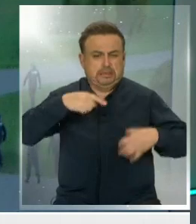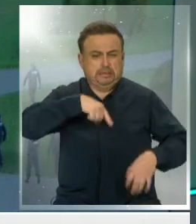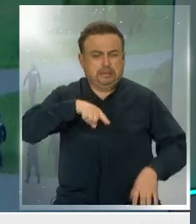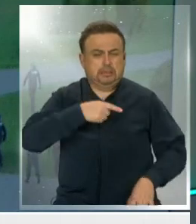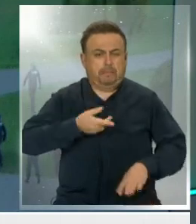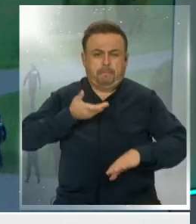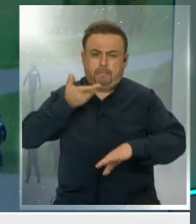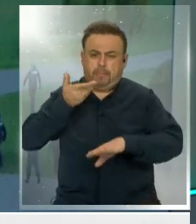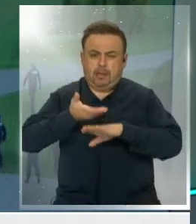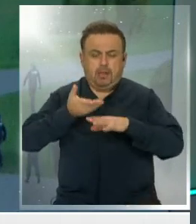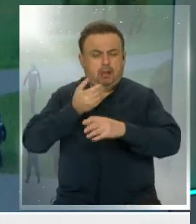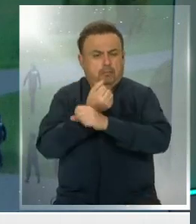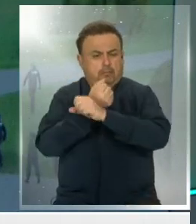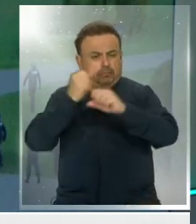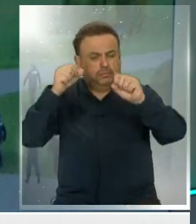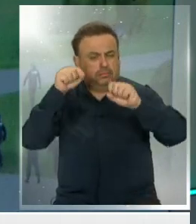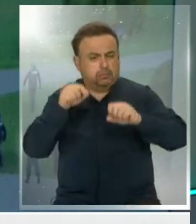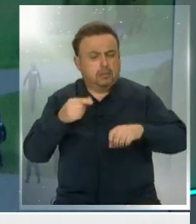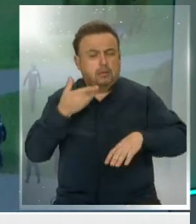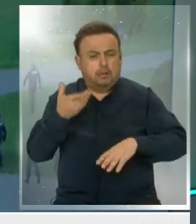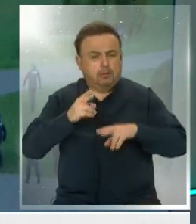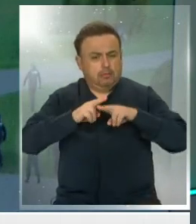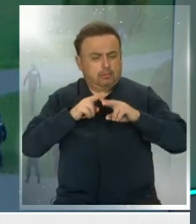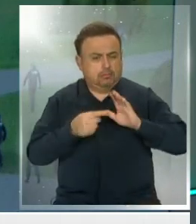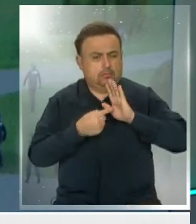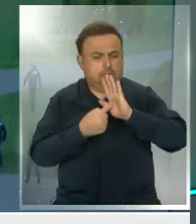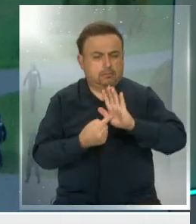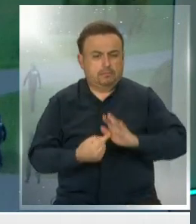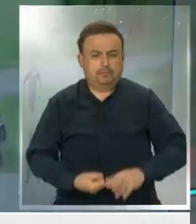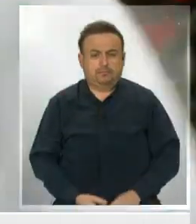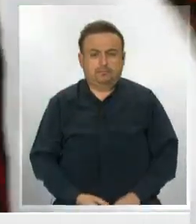que exige su renuncia. Veamos el reporte de Soledad Agüero.